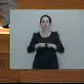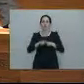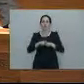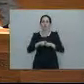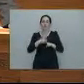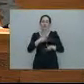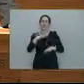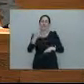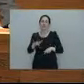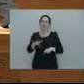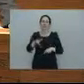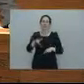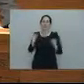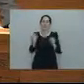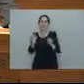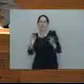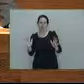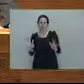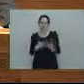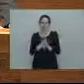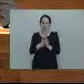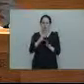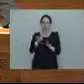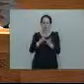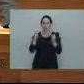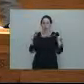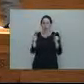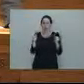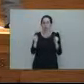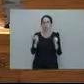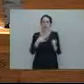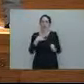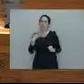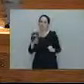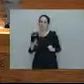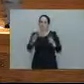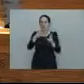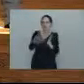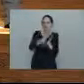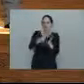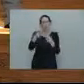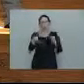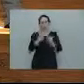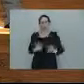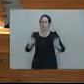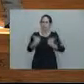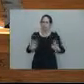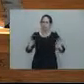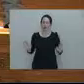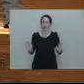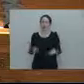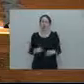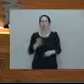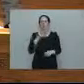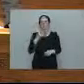invernal. Supondría un balón de oxígeno para muchas familias asturianas que atraviesan una situación muy difícil y por eso,